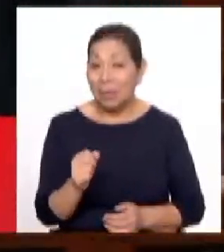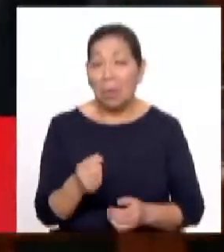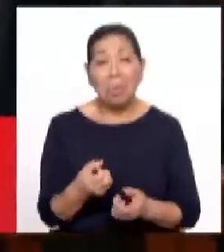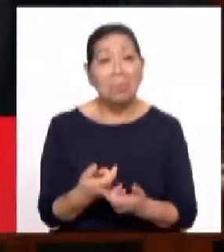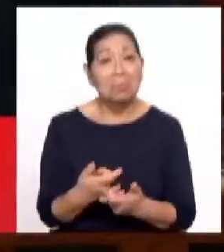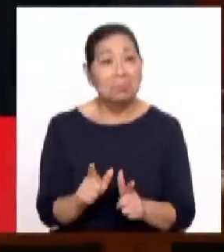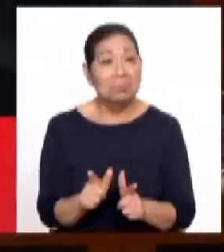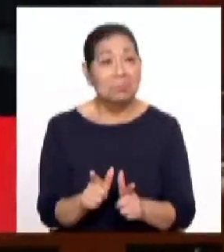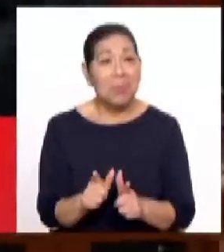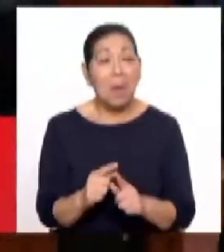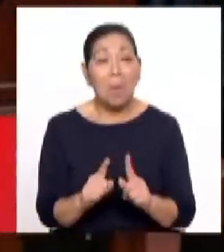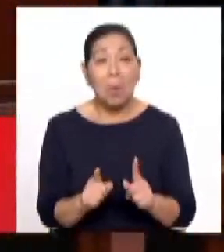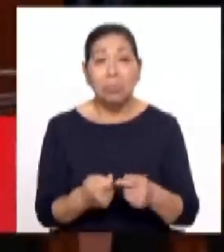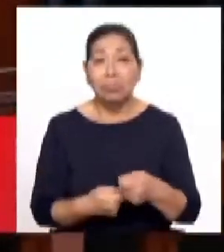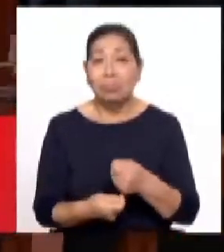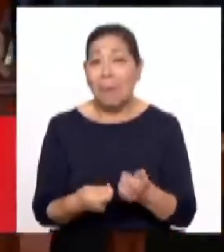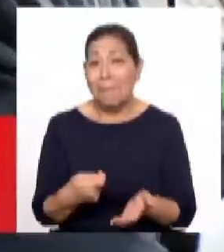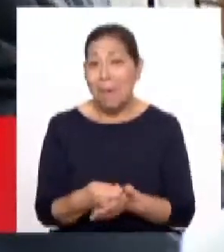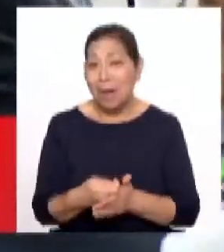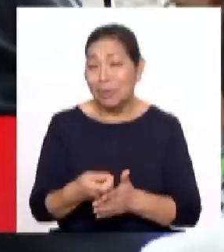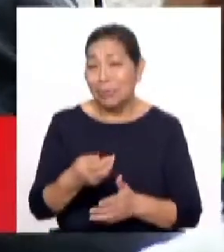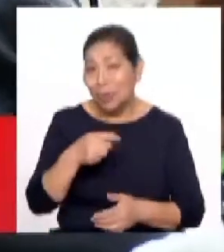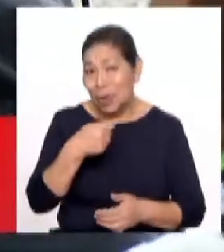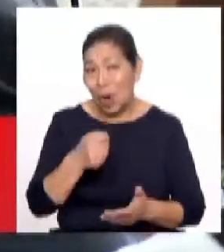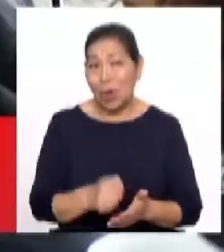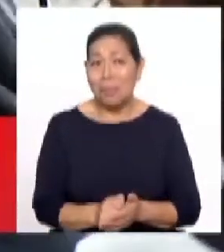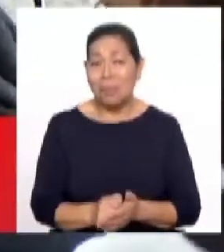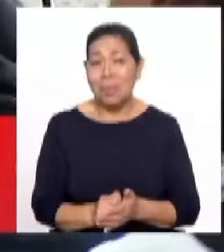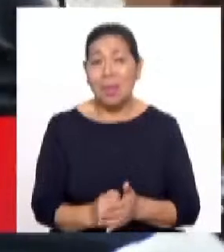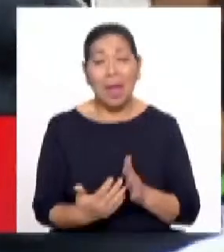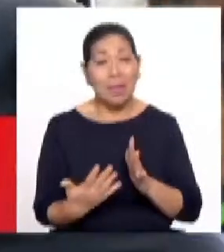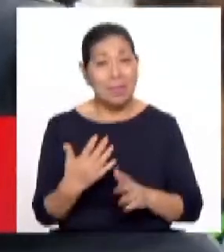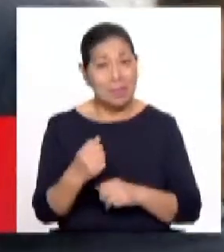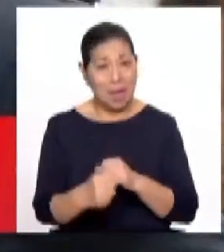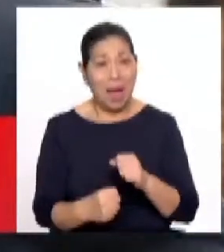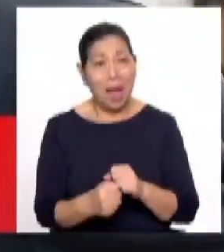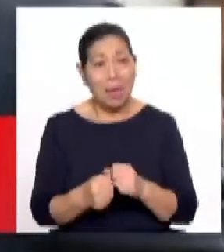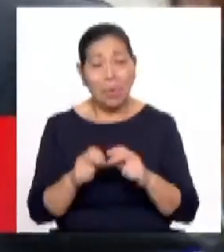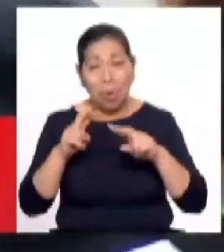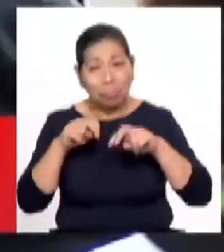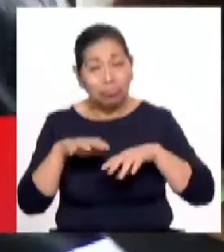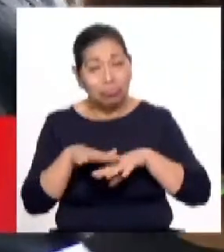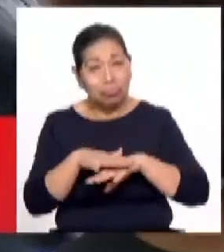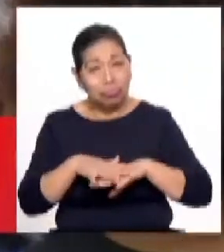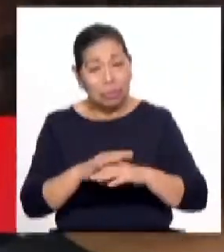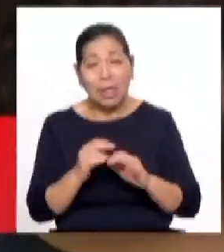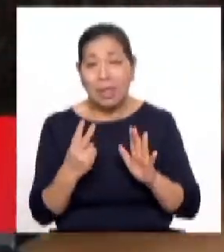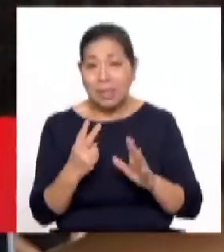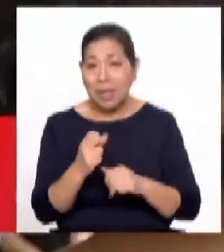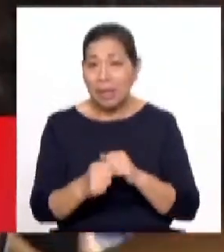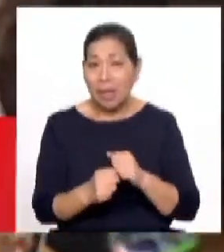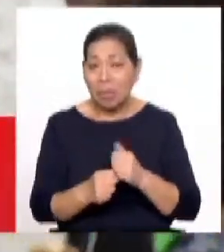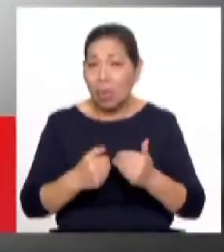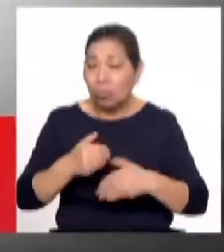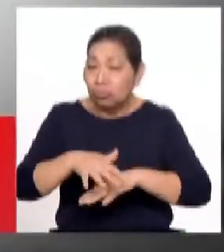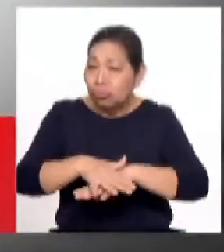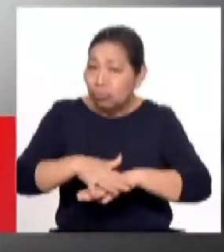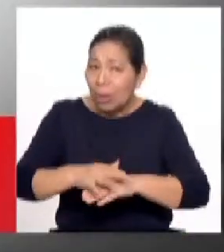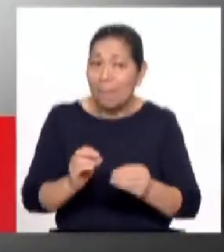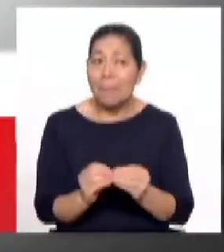absueltos del delito de lavado de activos luego de más de 15 años de investigación y 7 años de